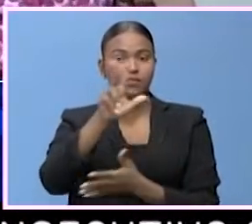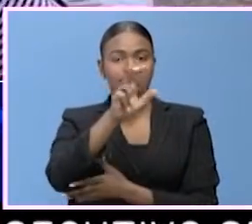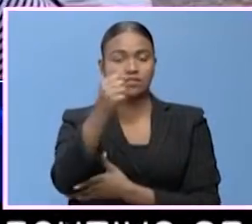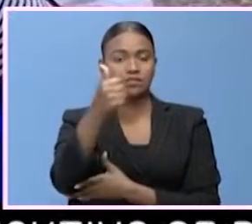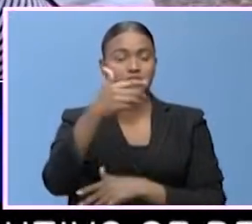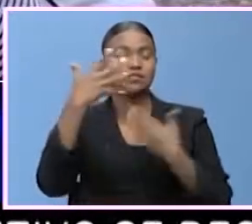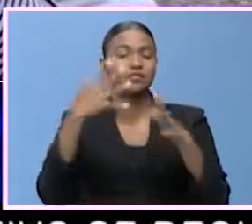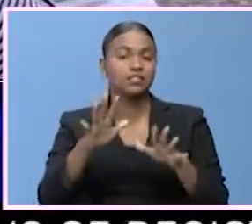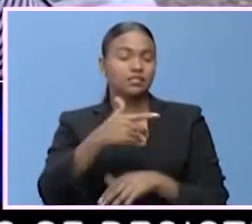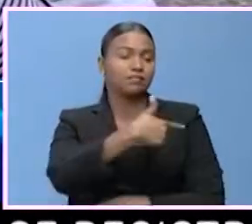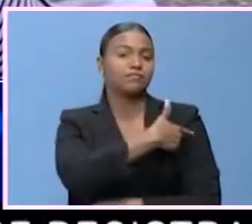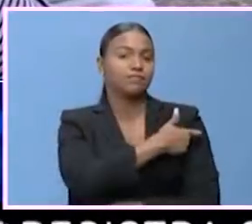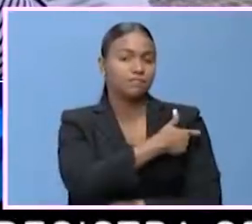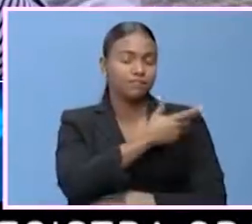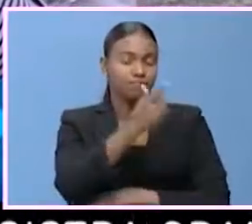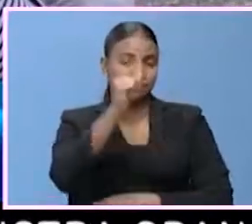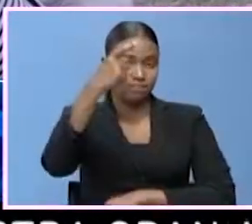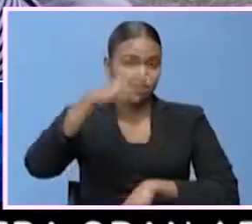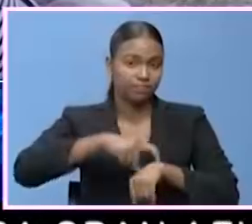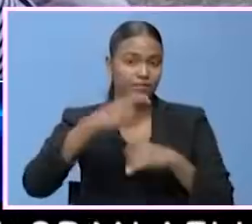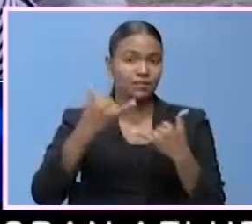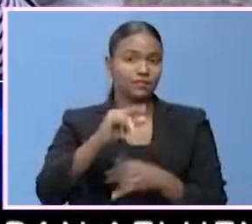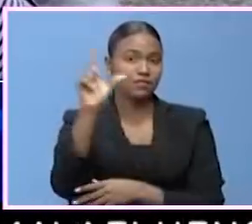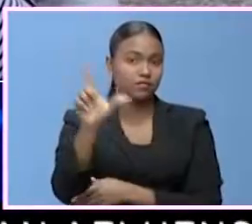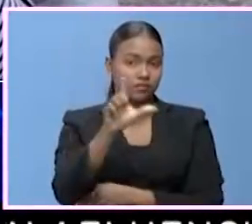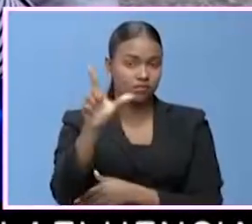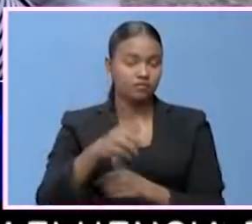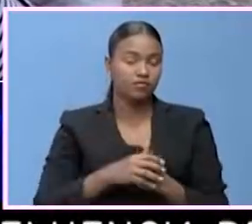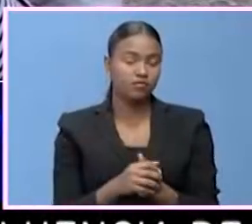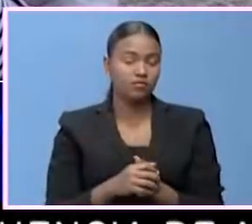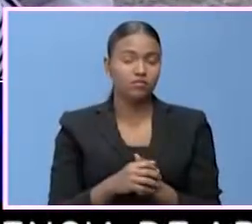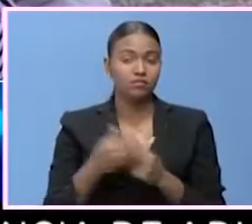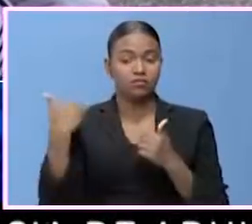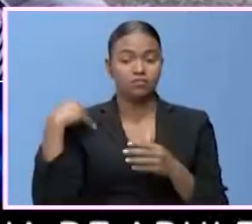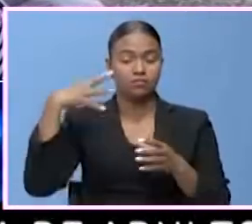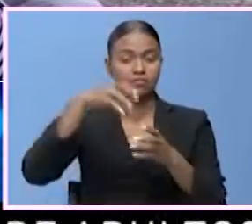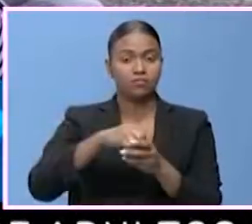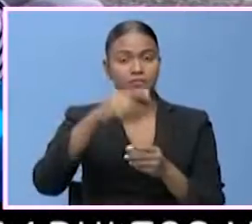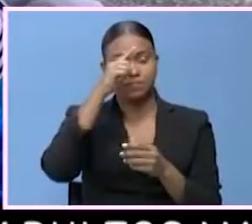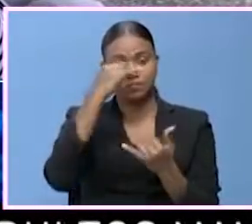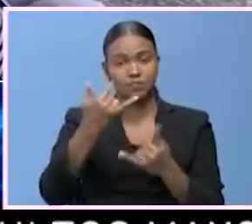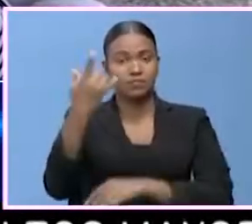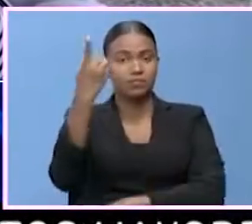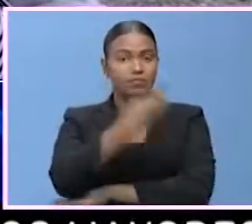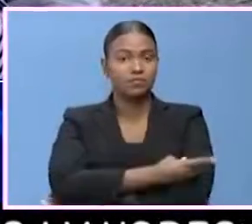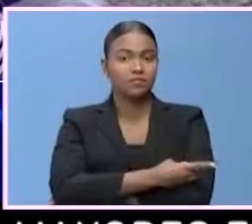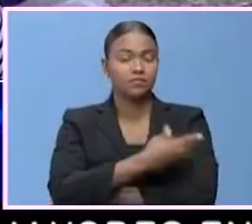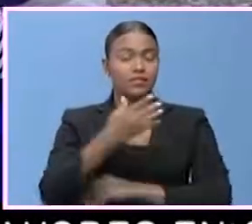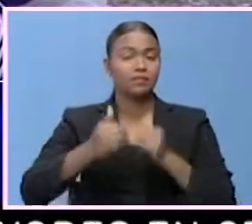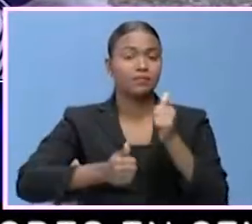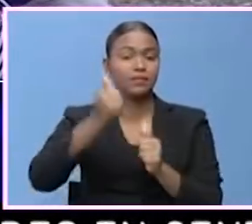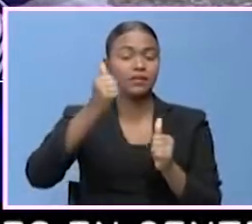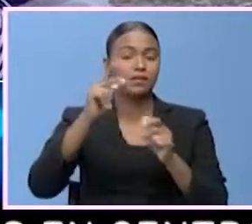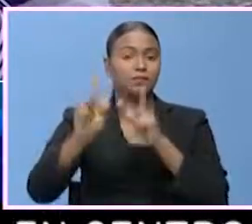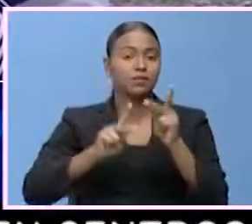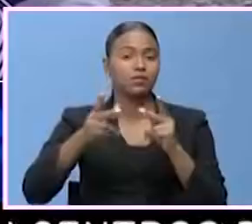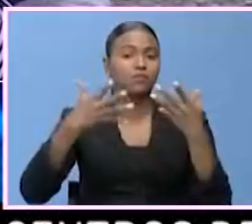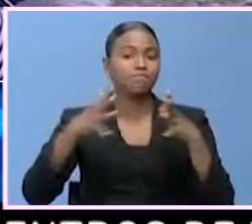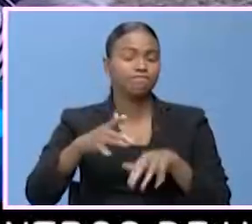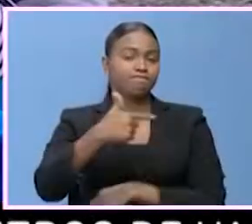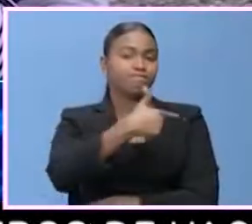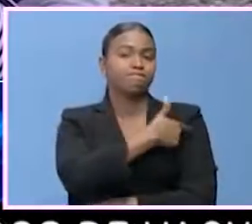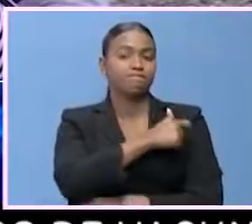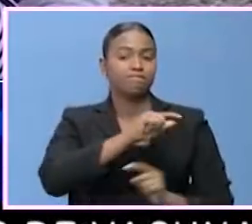31.610 recibieron la primera dosis este lunes, constituyéndose en el día en que mayor cantidad de personas